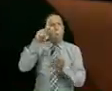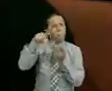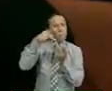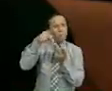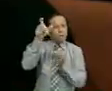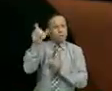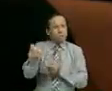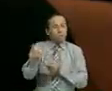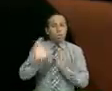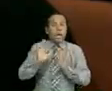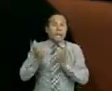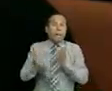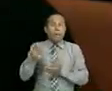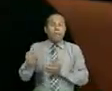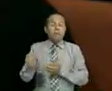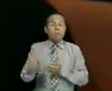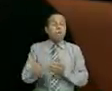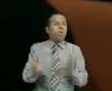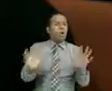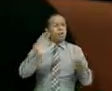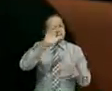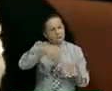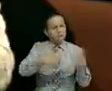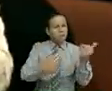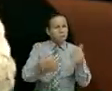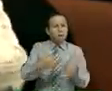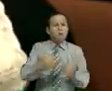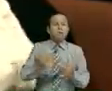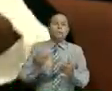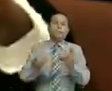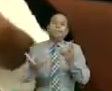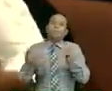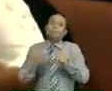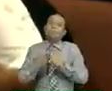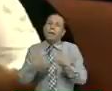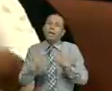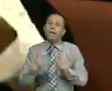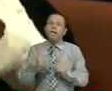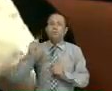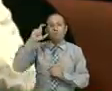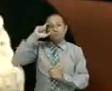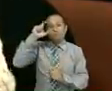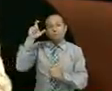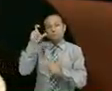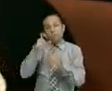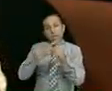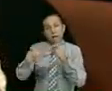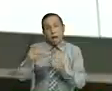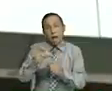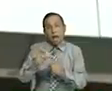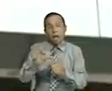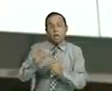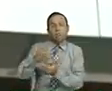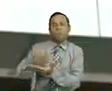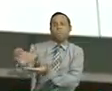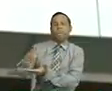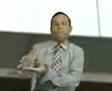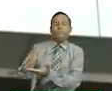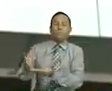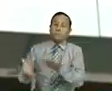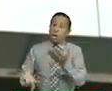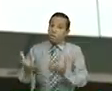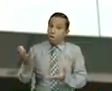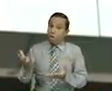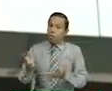sea tal que el fiscal no tenga la entereza para tomar esa decisión. Vamos a evitar eso. Son 8 fiscales de